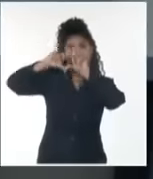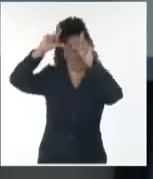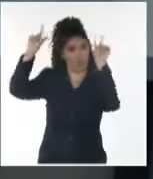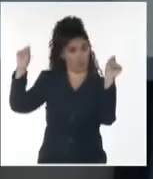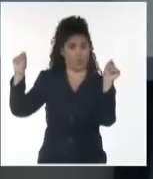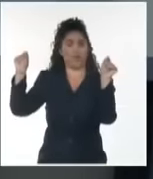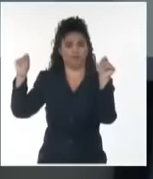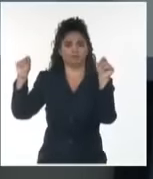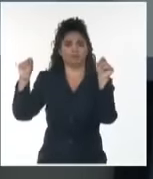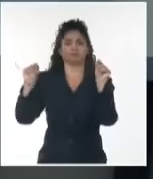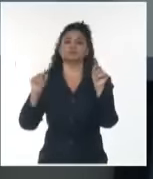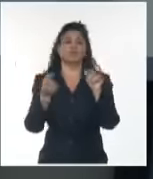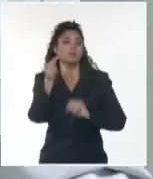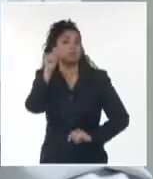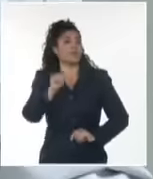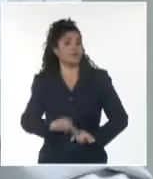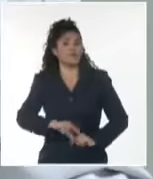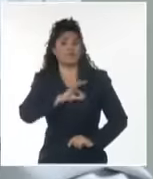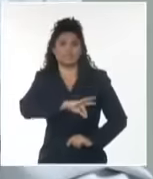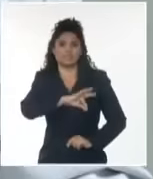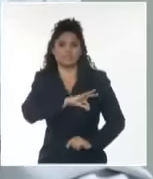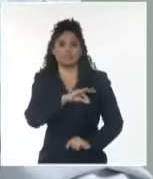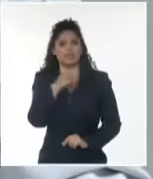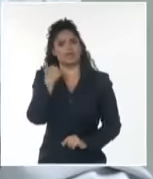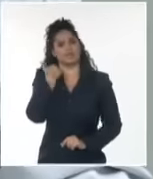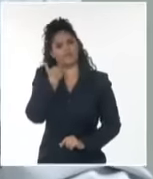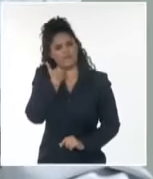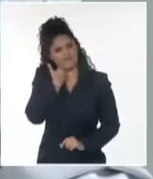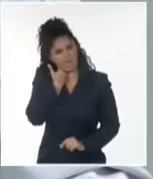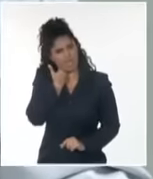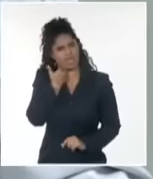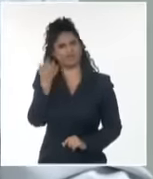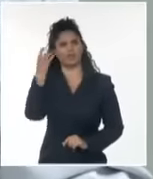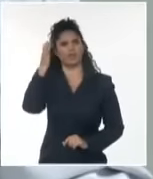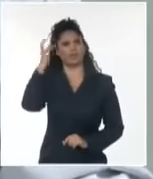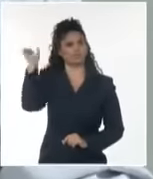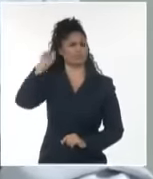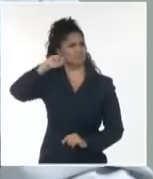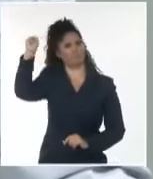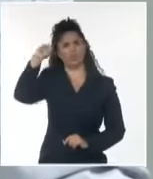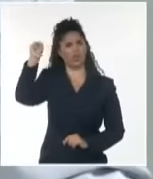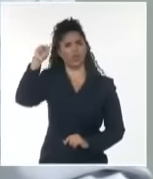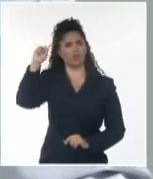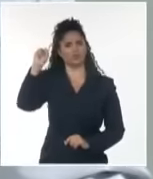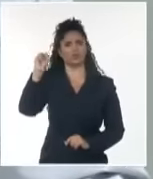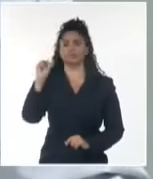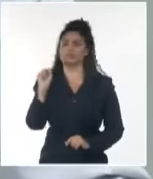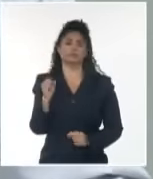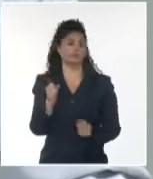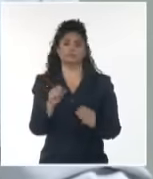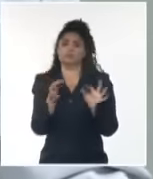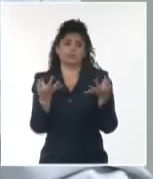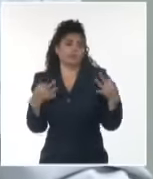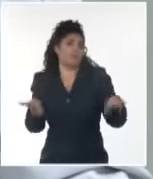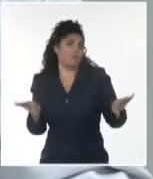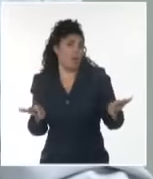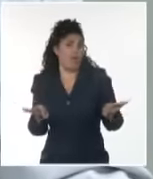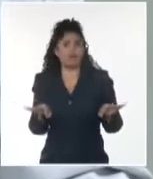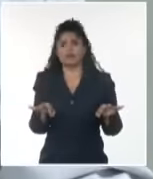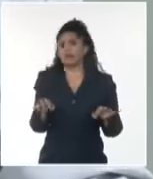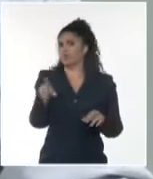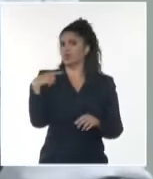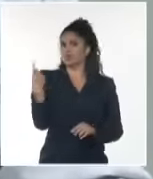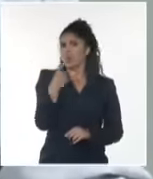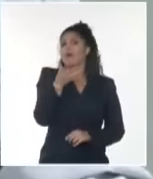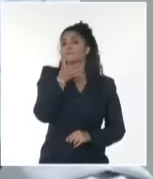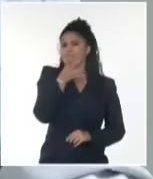persona que presente cualquiera de estos síntomas, que reitero, común para el dengue, común para los virus respiratorios,